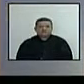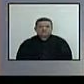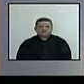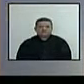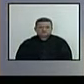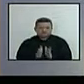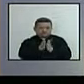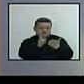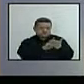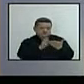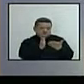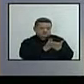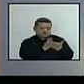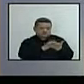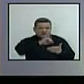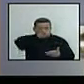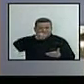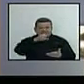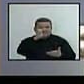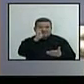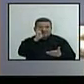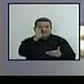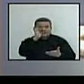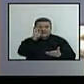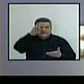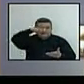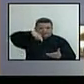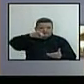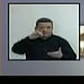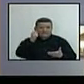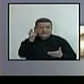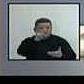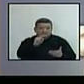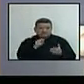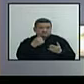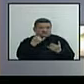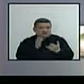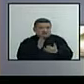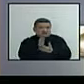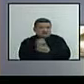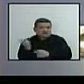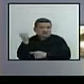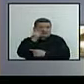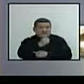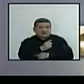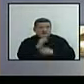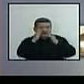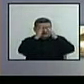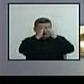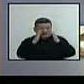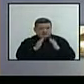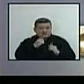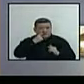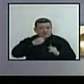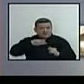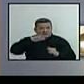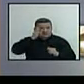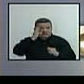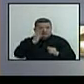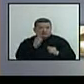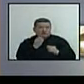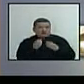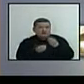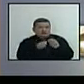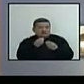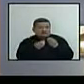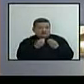Amén. Lectura del libro de Jeremías. Mirad que llegan días, oráculo del Señor, en que haré con